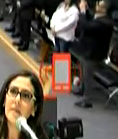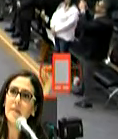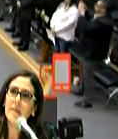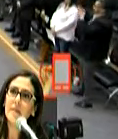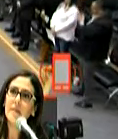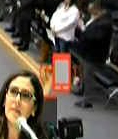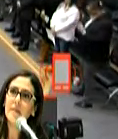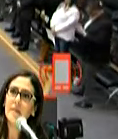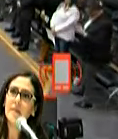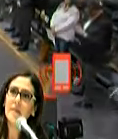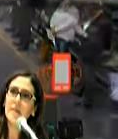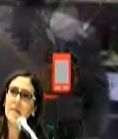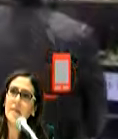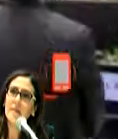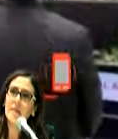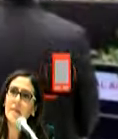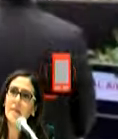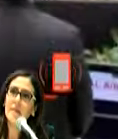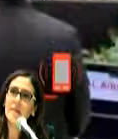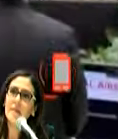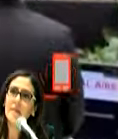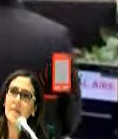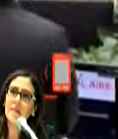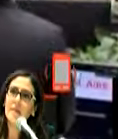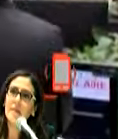hayan sido